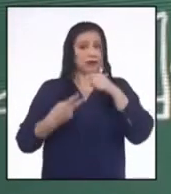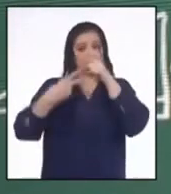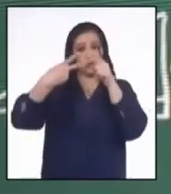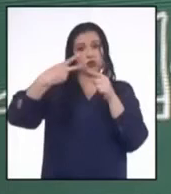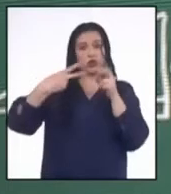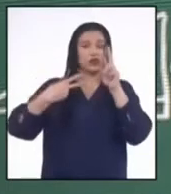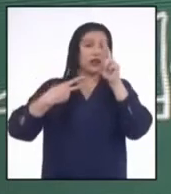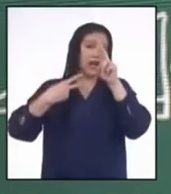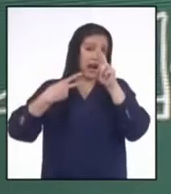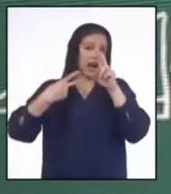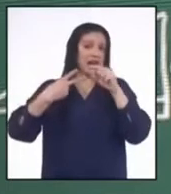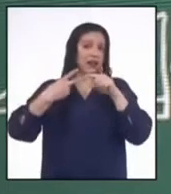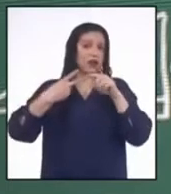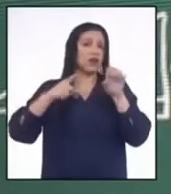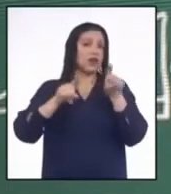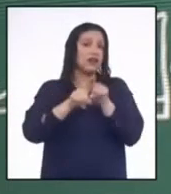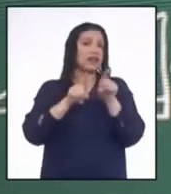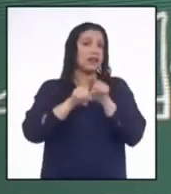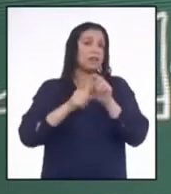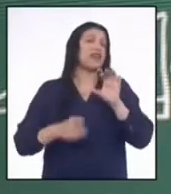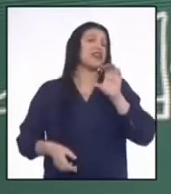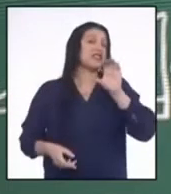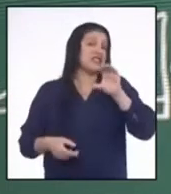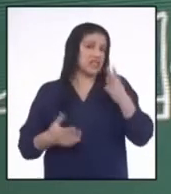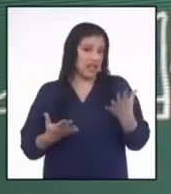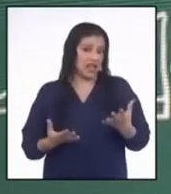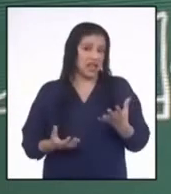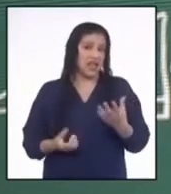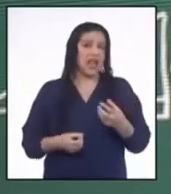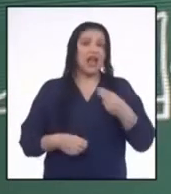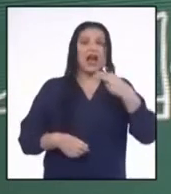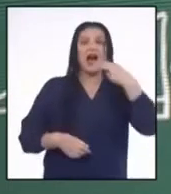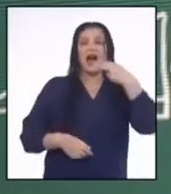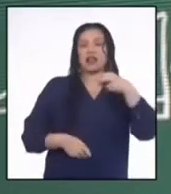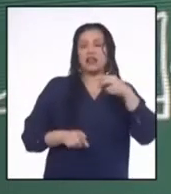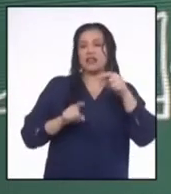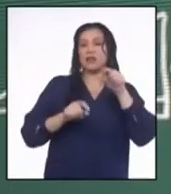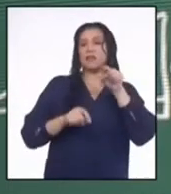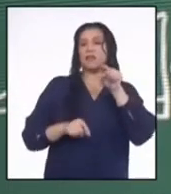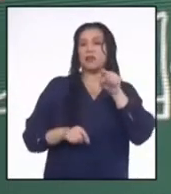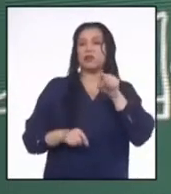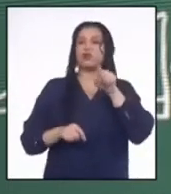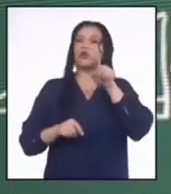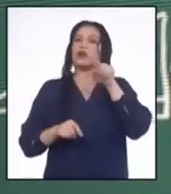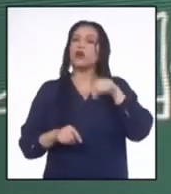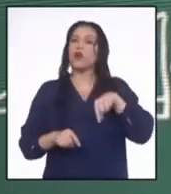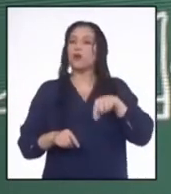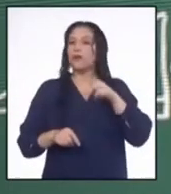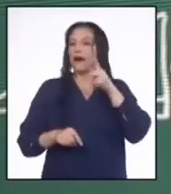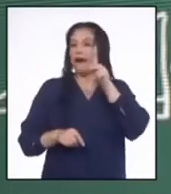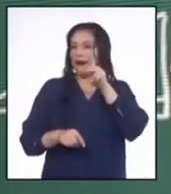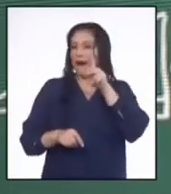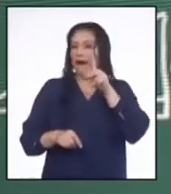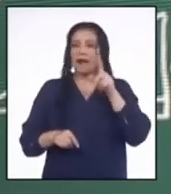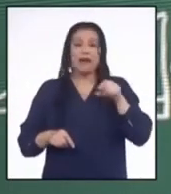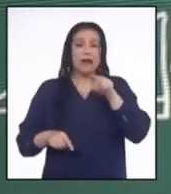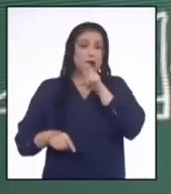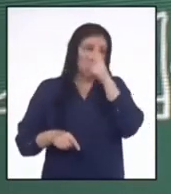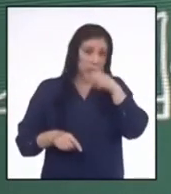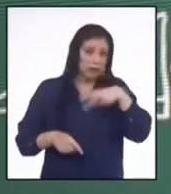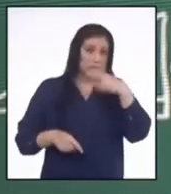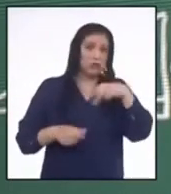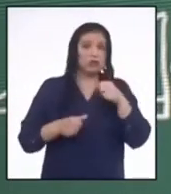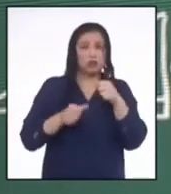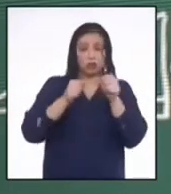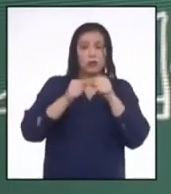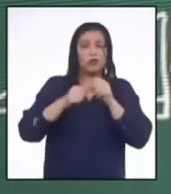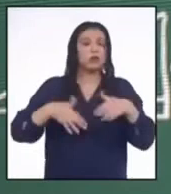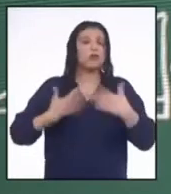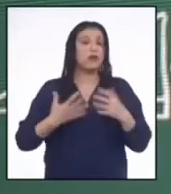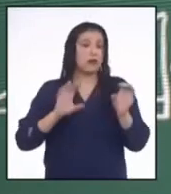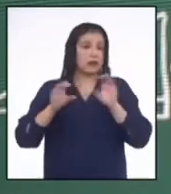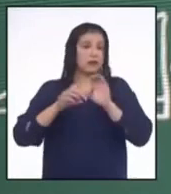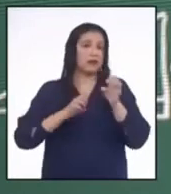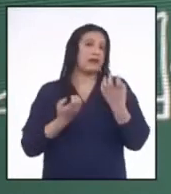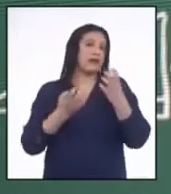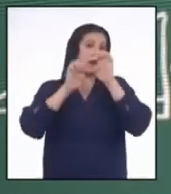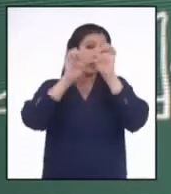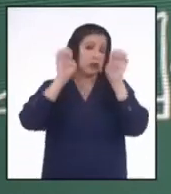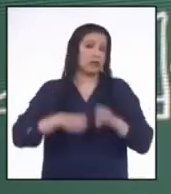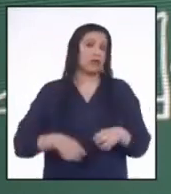R y las coordenadas del centro C, H, punto y coma, K. Con ellos ya puedo calcular la ecuación ordinaria y luego la ecuación